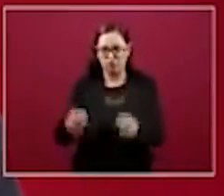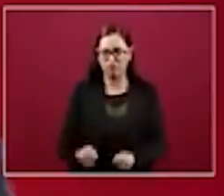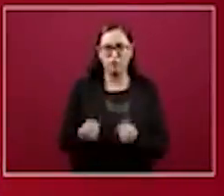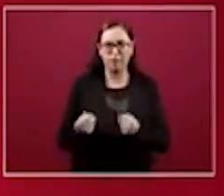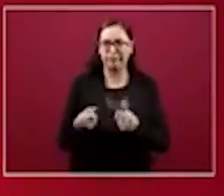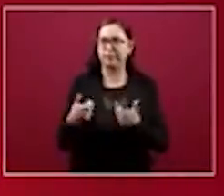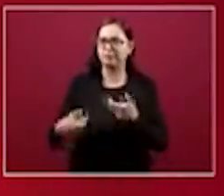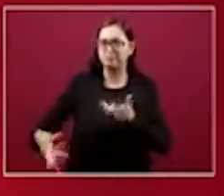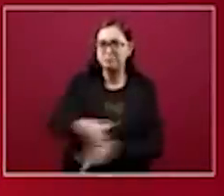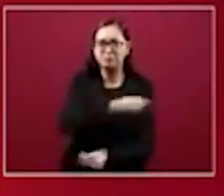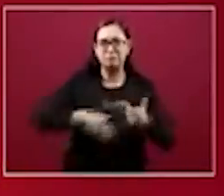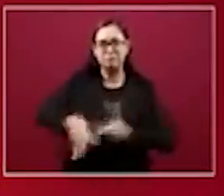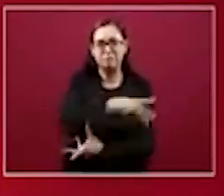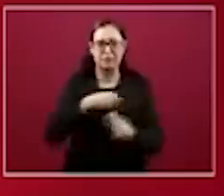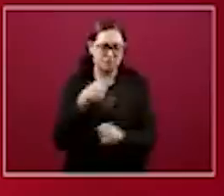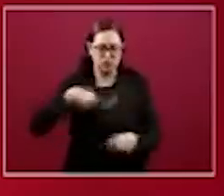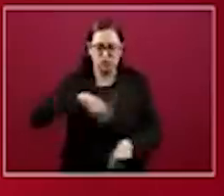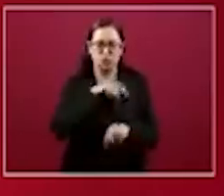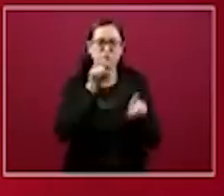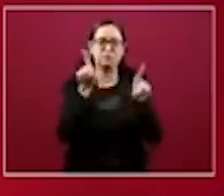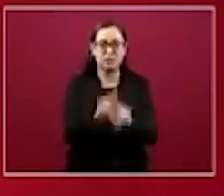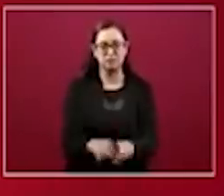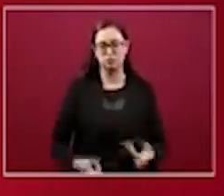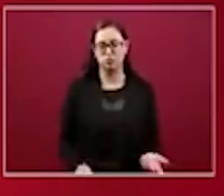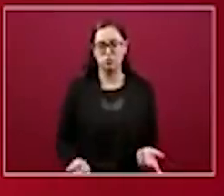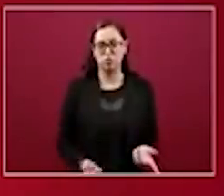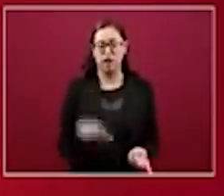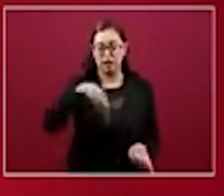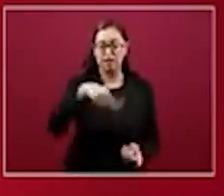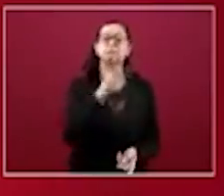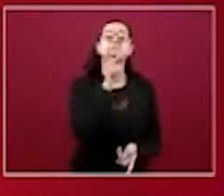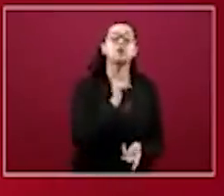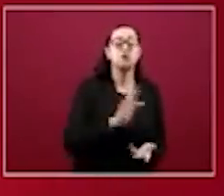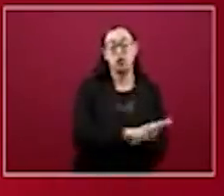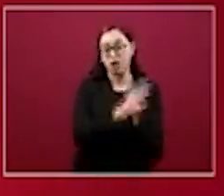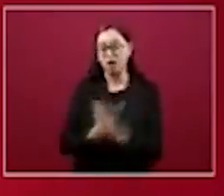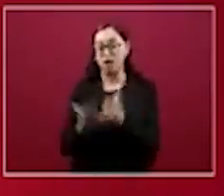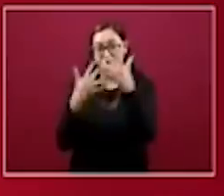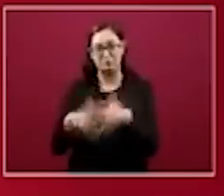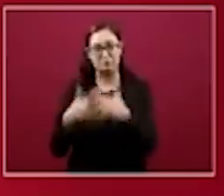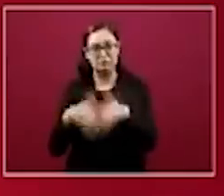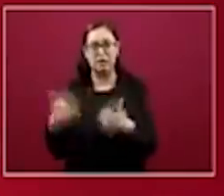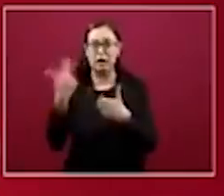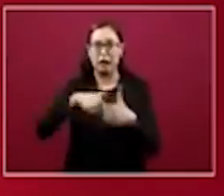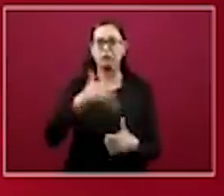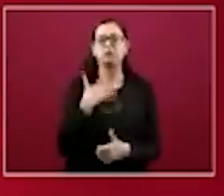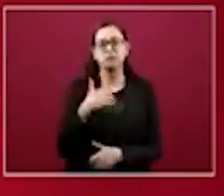tenemos. Entonces, sí queremos refinar. Lo que pasa que con